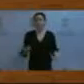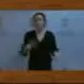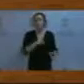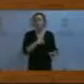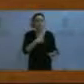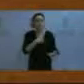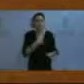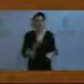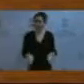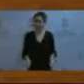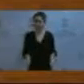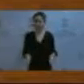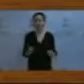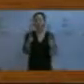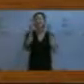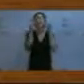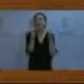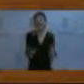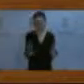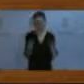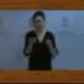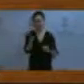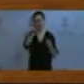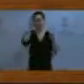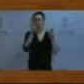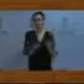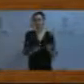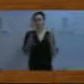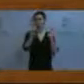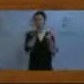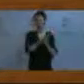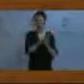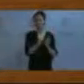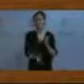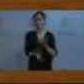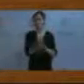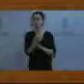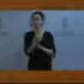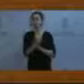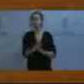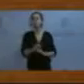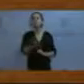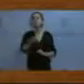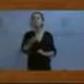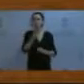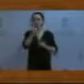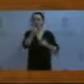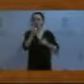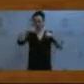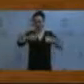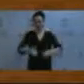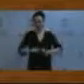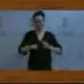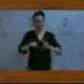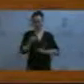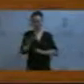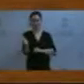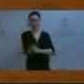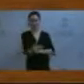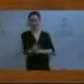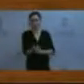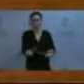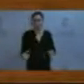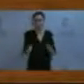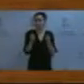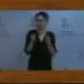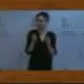que no tiene sentido, ¿no? Hacer caso omiso a las normas que se aprueben, para eso no es necesario regular nada, ¿no? Por lo tanto, lo que pedimos es que